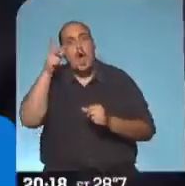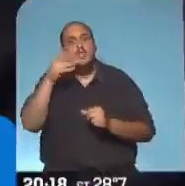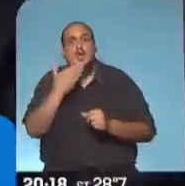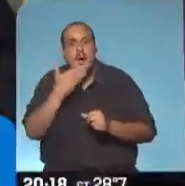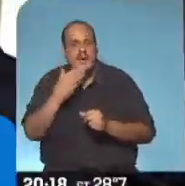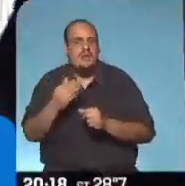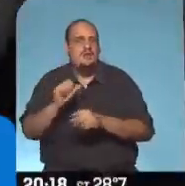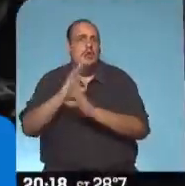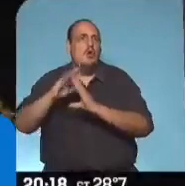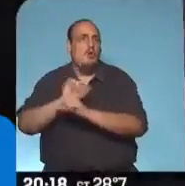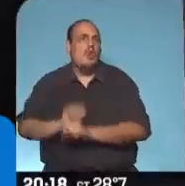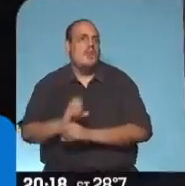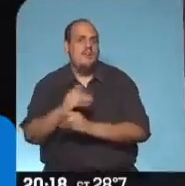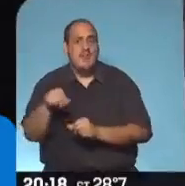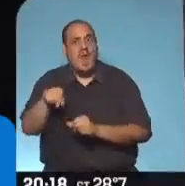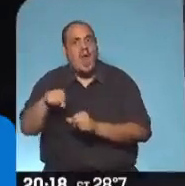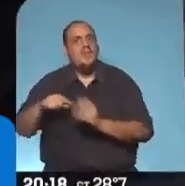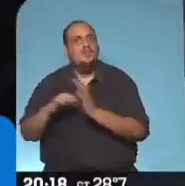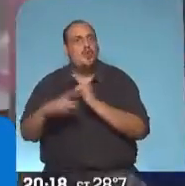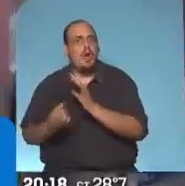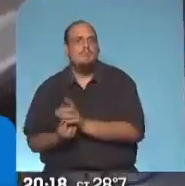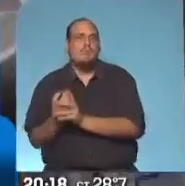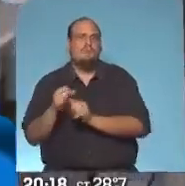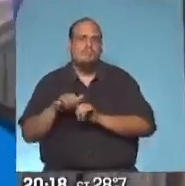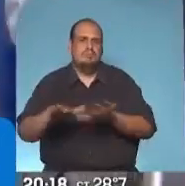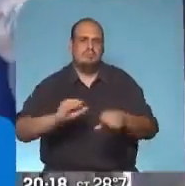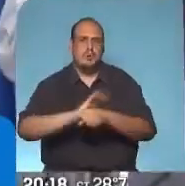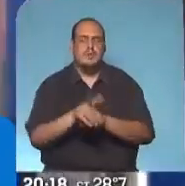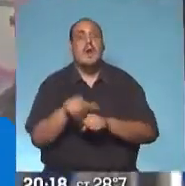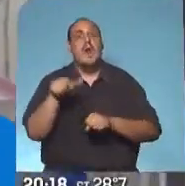El resto de las ciudades de la provincia de Hubei, de la que Wuhan